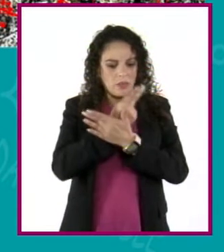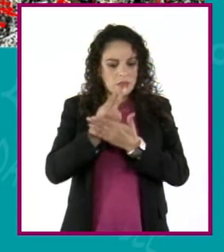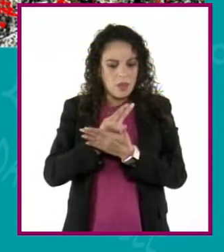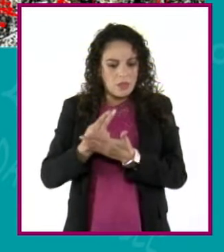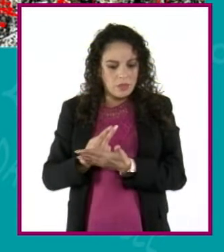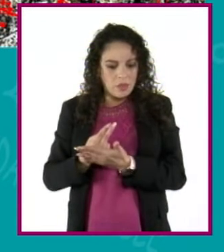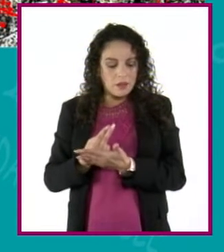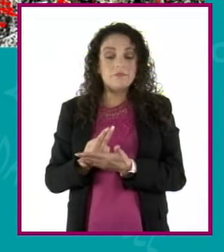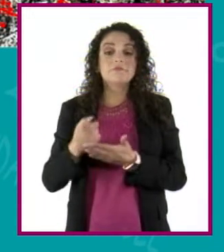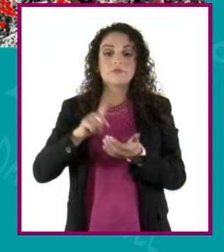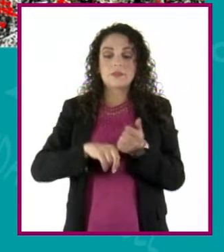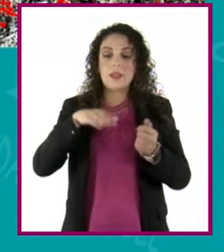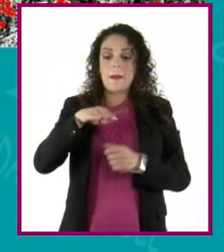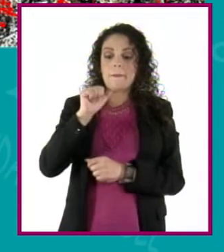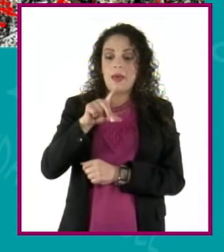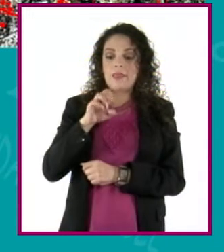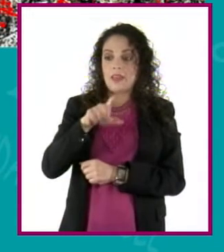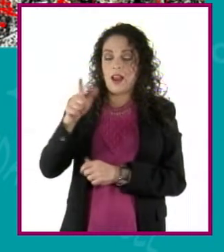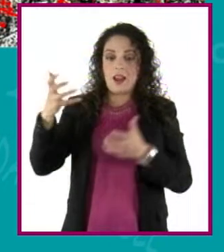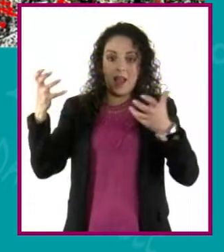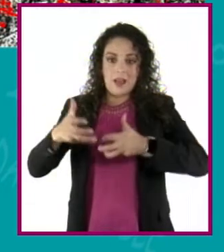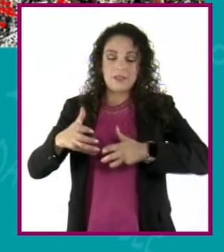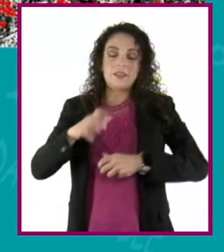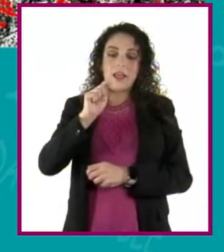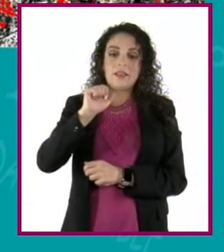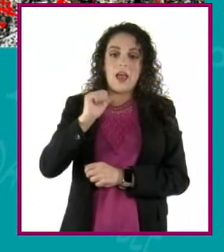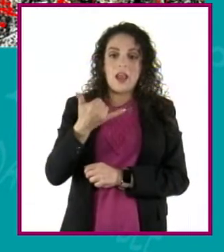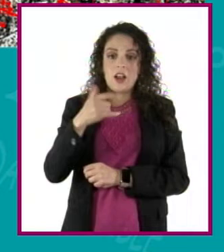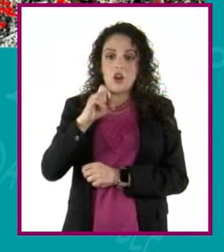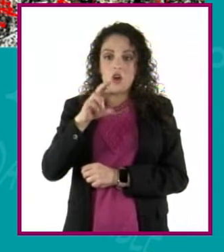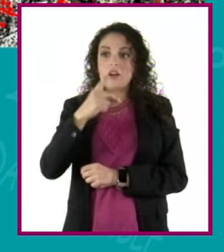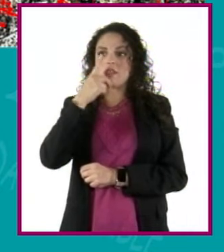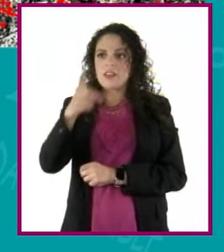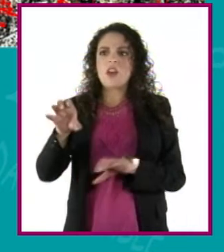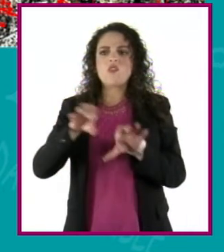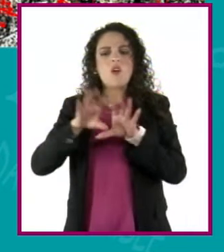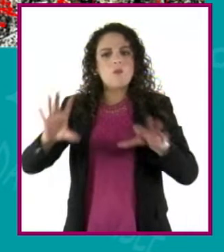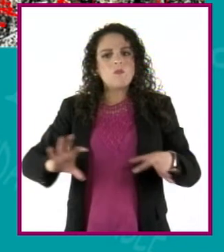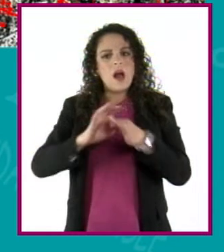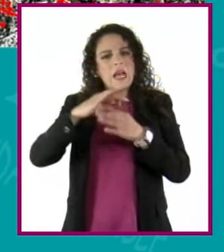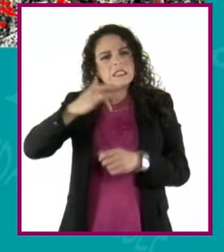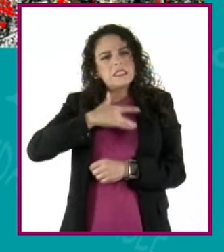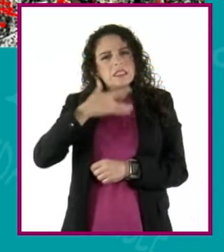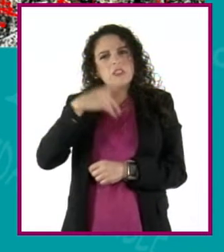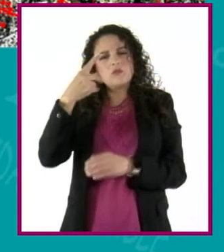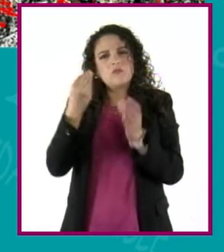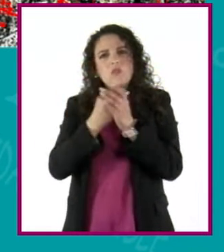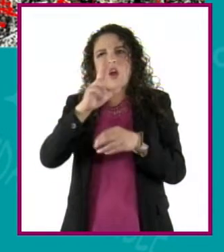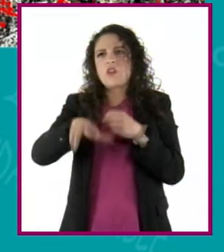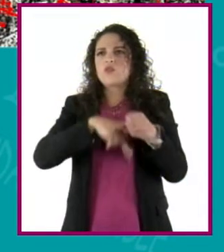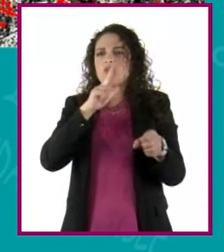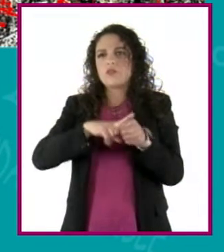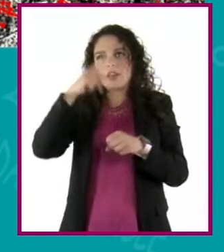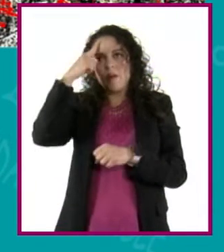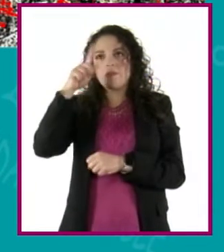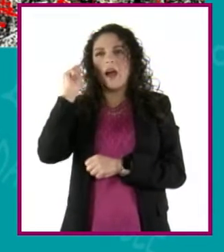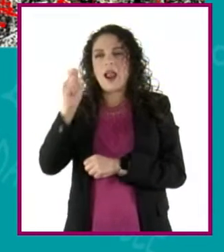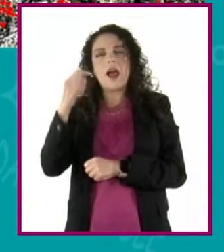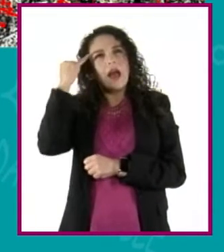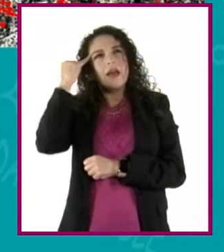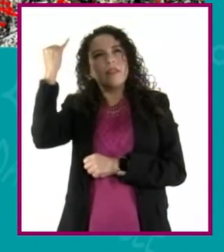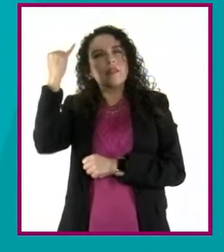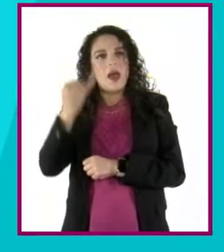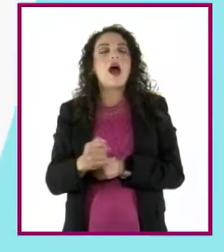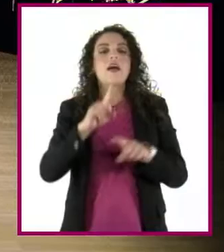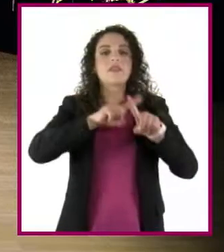de Mandelbrot. Taylor dice que de alguna forma logró conectarse con la naturaleza para darle esa estructura fractal a su obra, sin siquiera